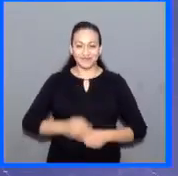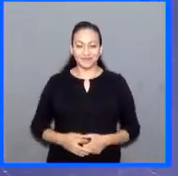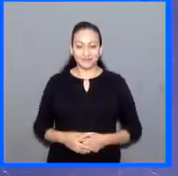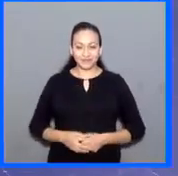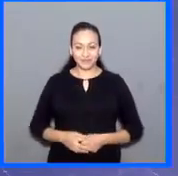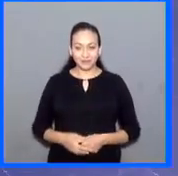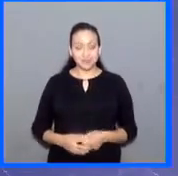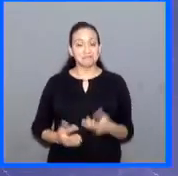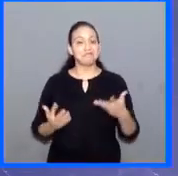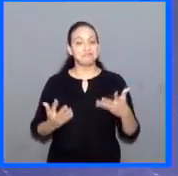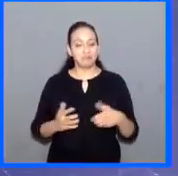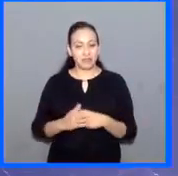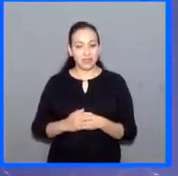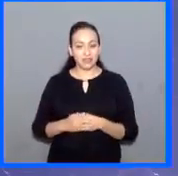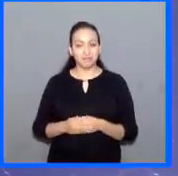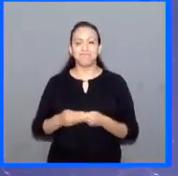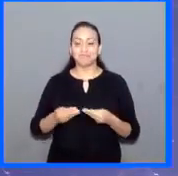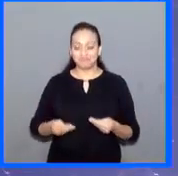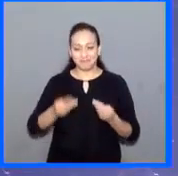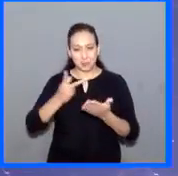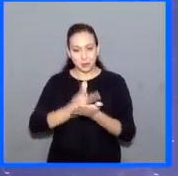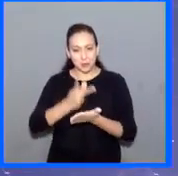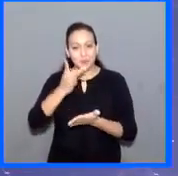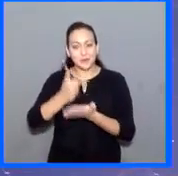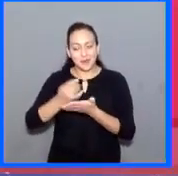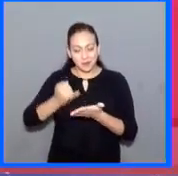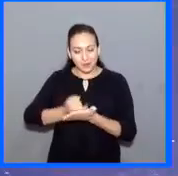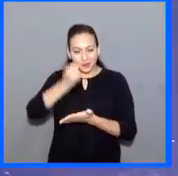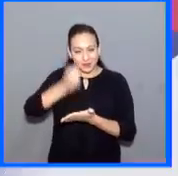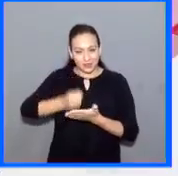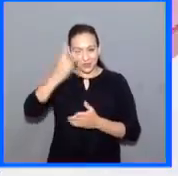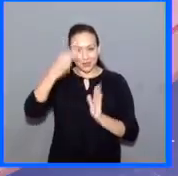la ceremonia de entrega del Premio Sentencias 2025.